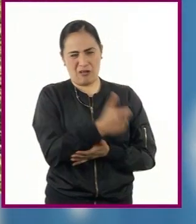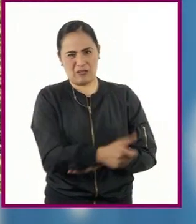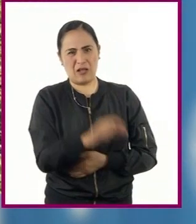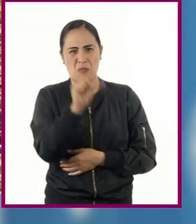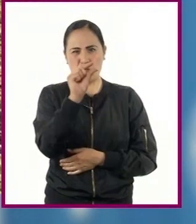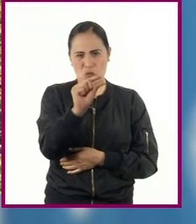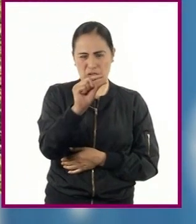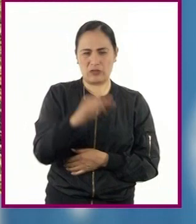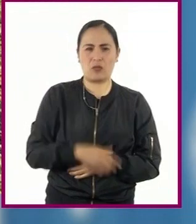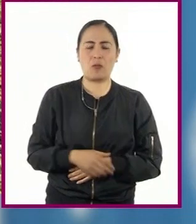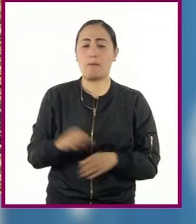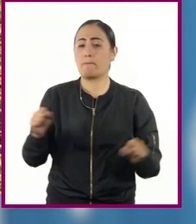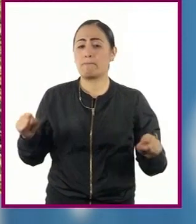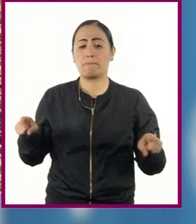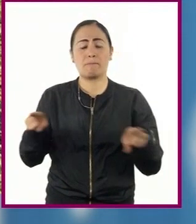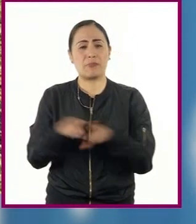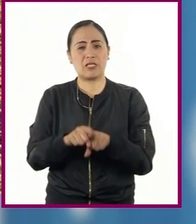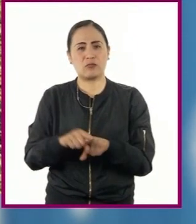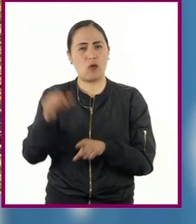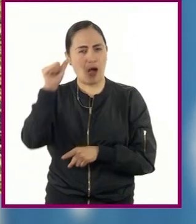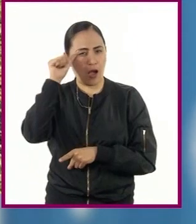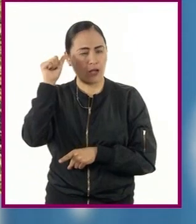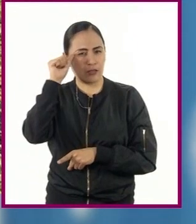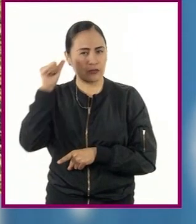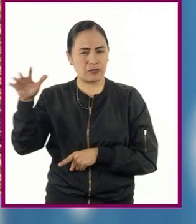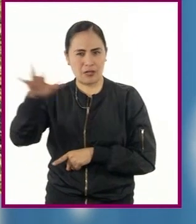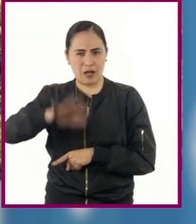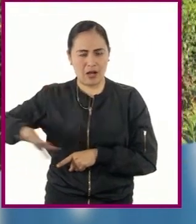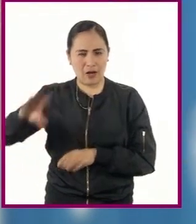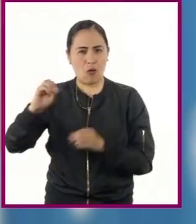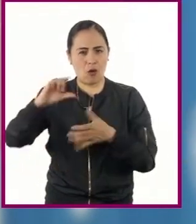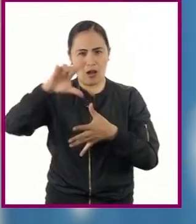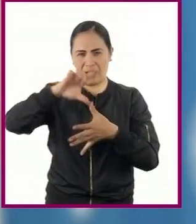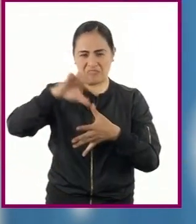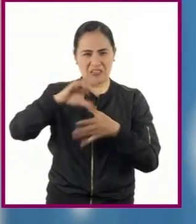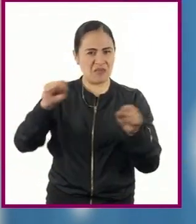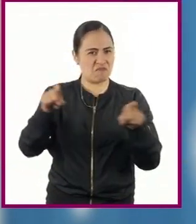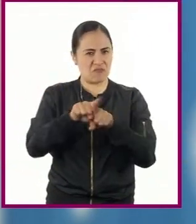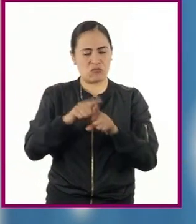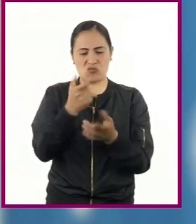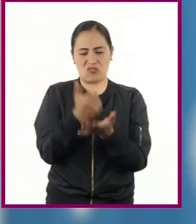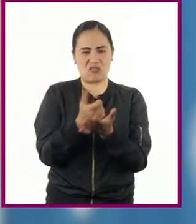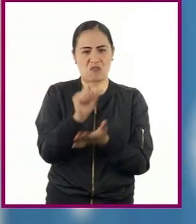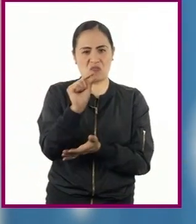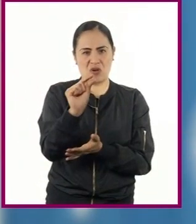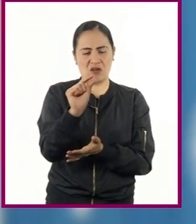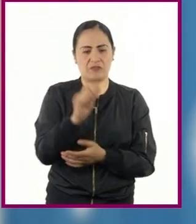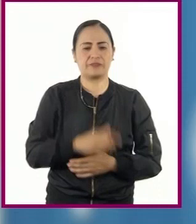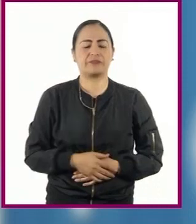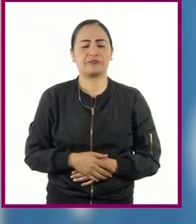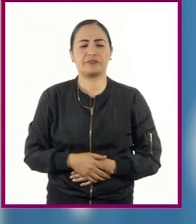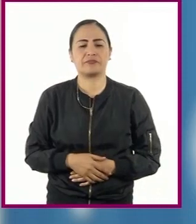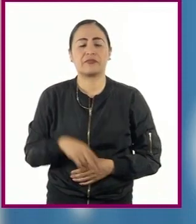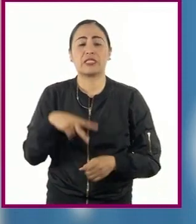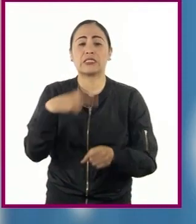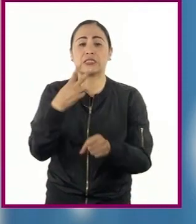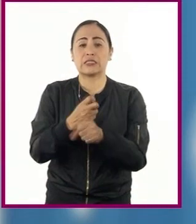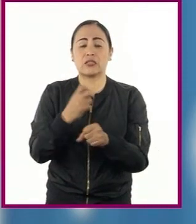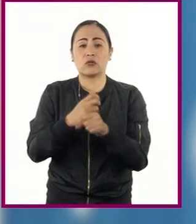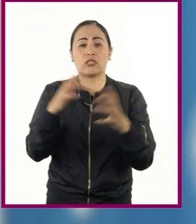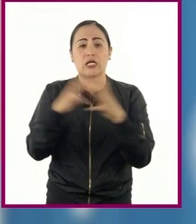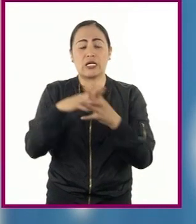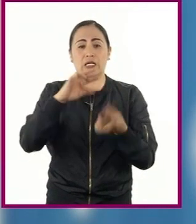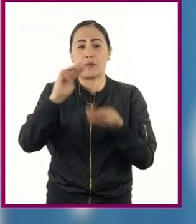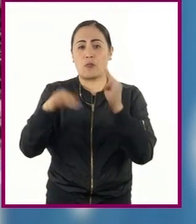ocurría con las mujeres de ascendencia asiática y latina. La Segunda Guerra Mundial fue también una catástrofe